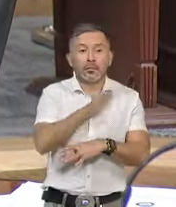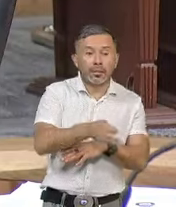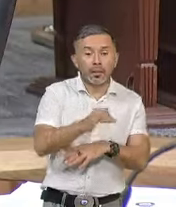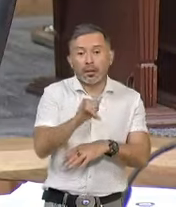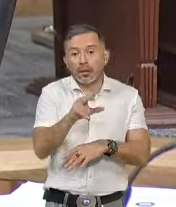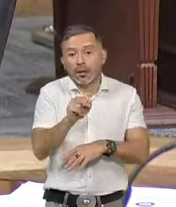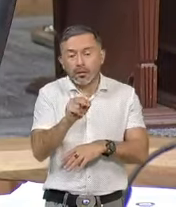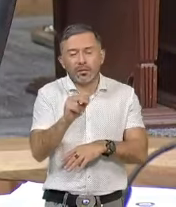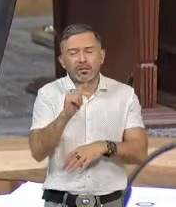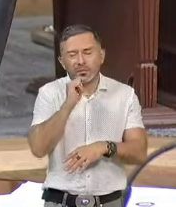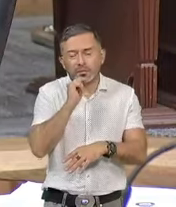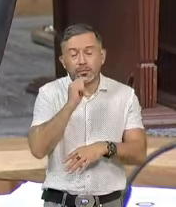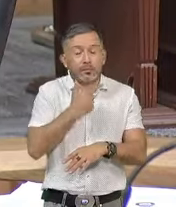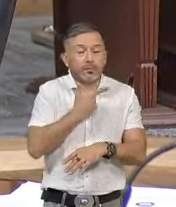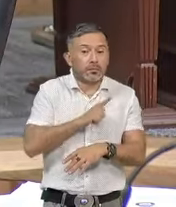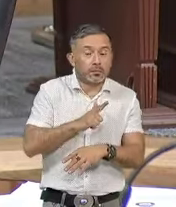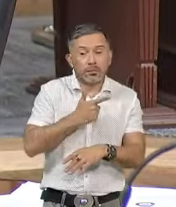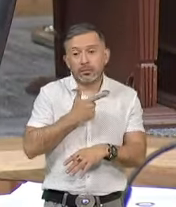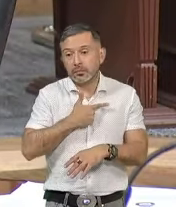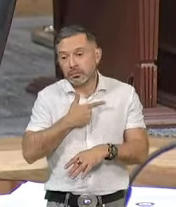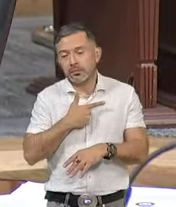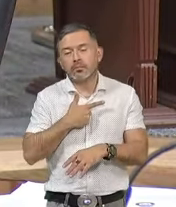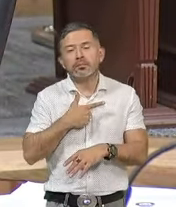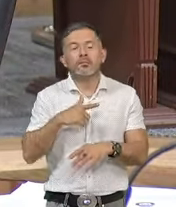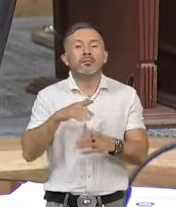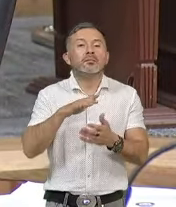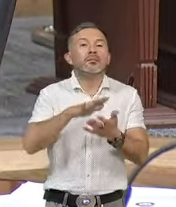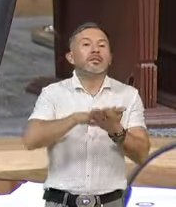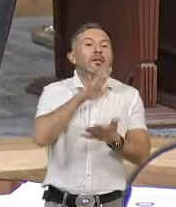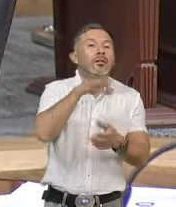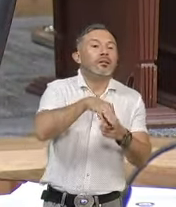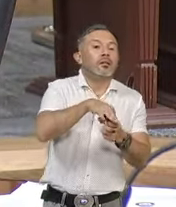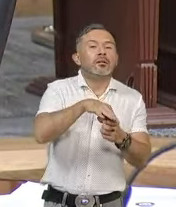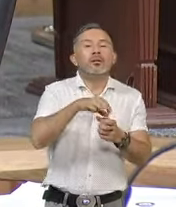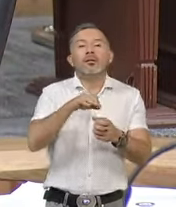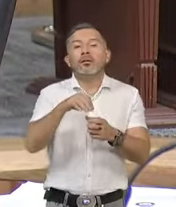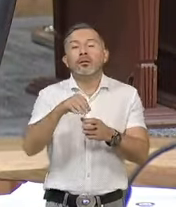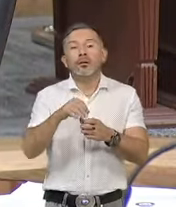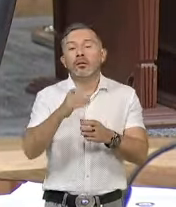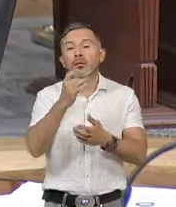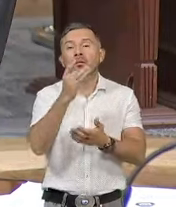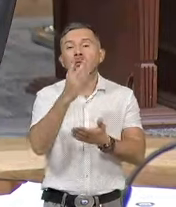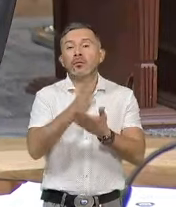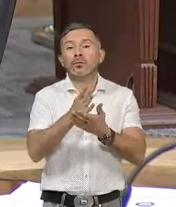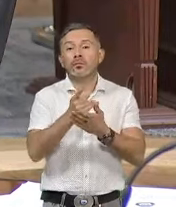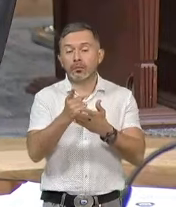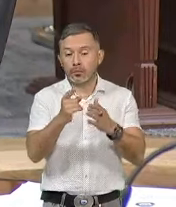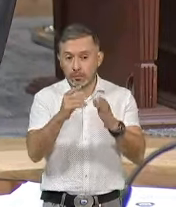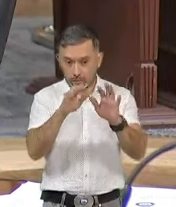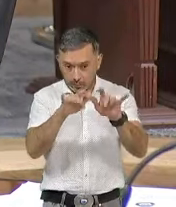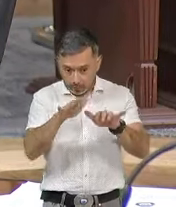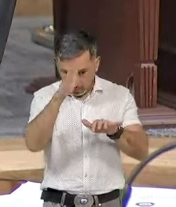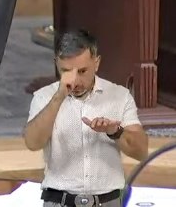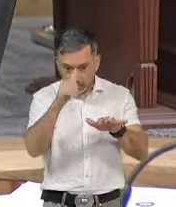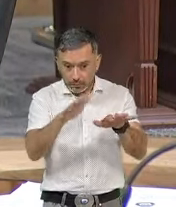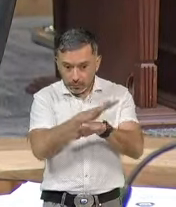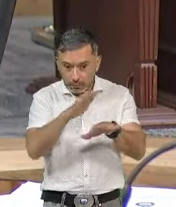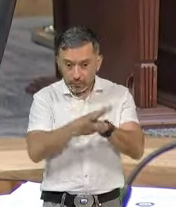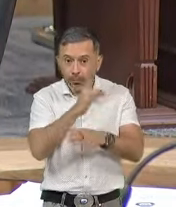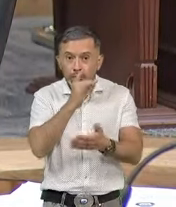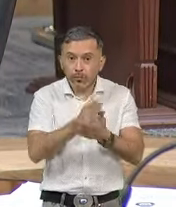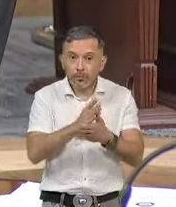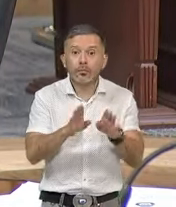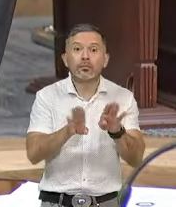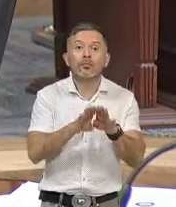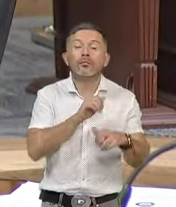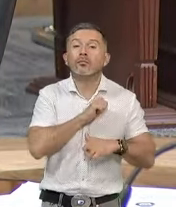votos o por mayoría calificada en las ocasiones que así lo exija la norma la única forma de modificar esos acuerdos es justamente por la